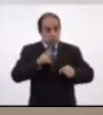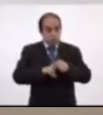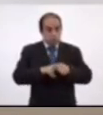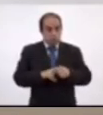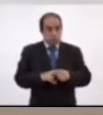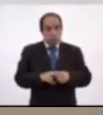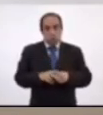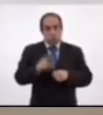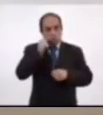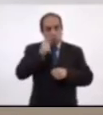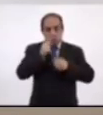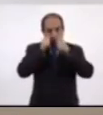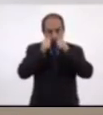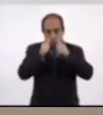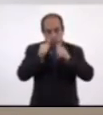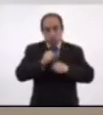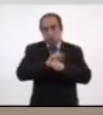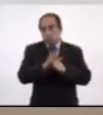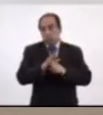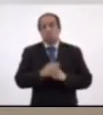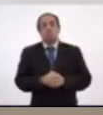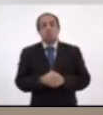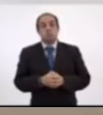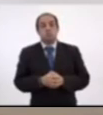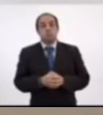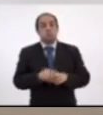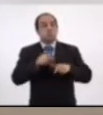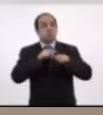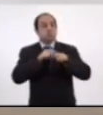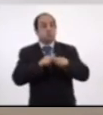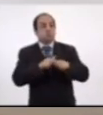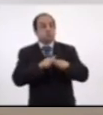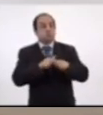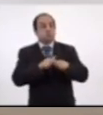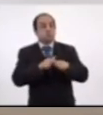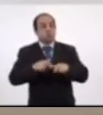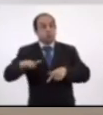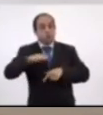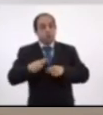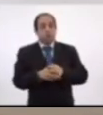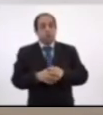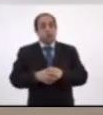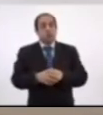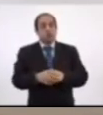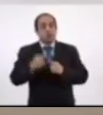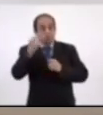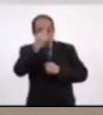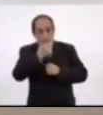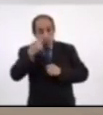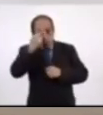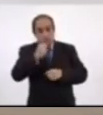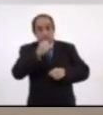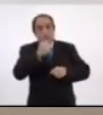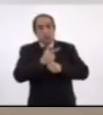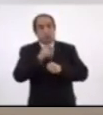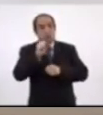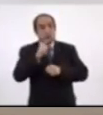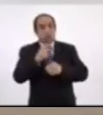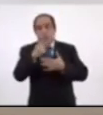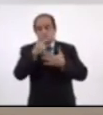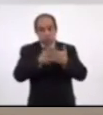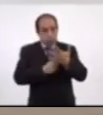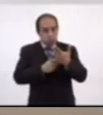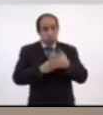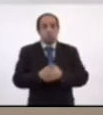estén atendiendo COVID, se mantienen las zonas de triage para detecciones y los mismos